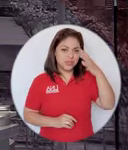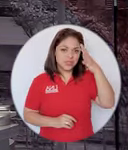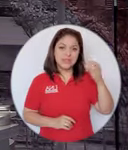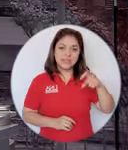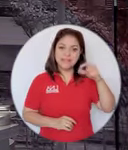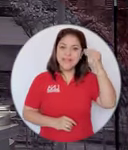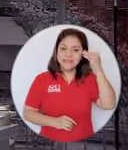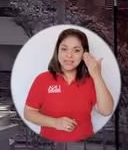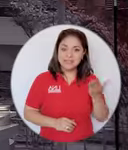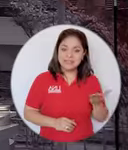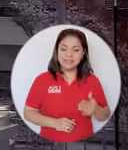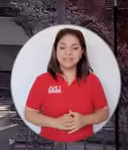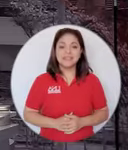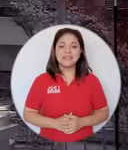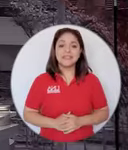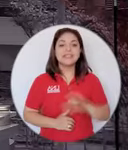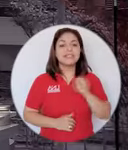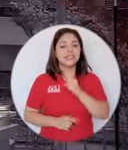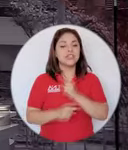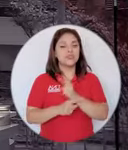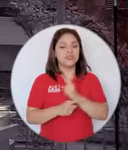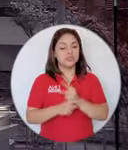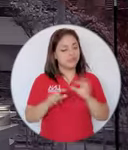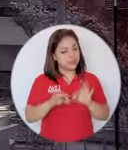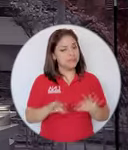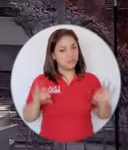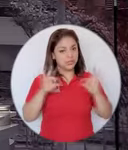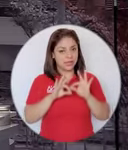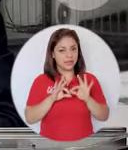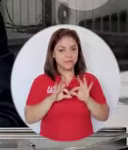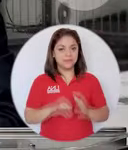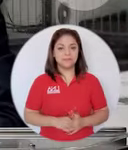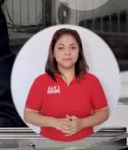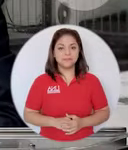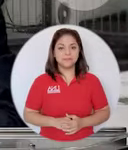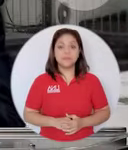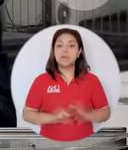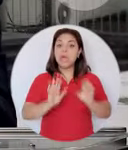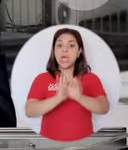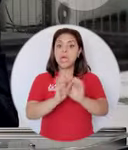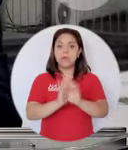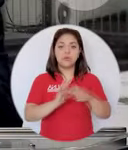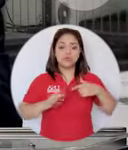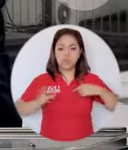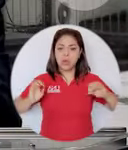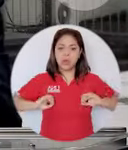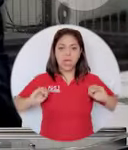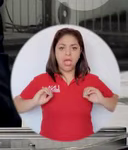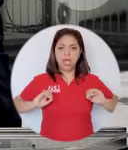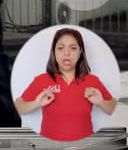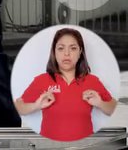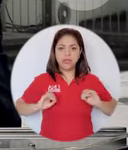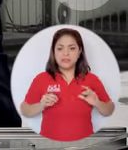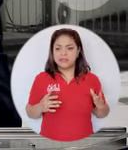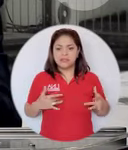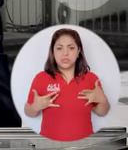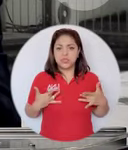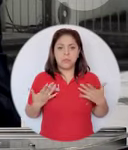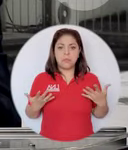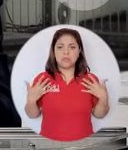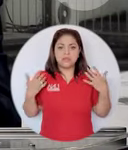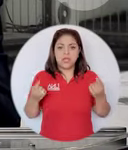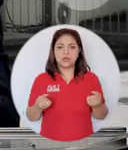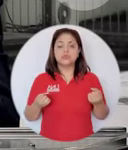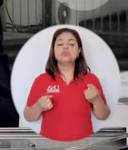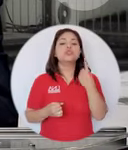que, no sé, yo pienso que hay que saber. Correcto, y es sumamente importante. Ahora bien, si no tiene ninguna manifestación que